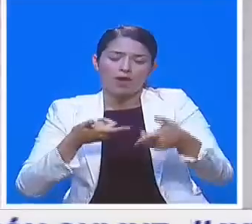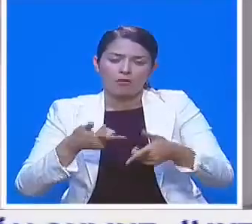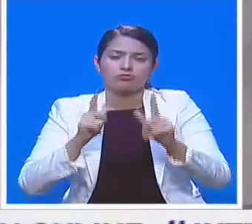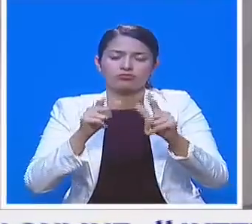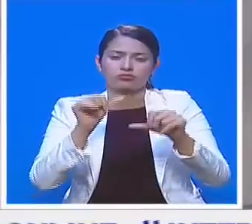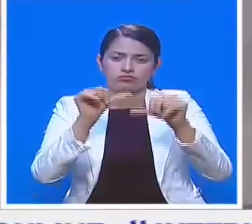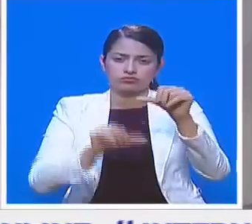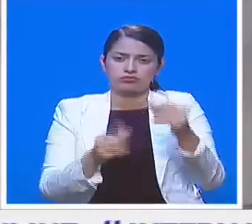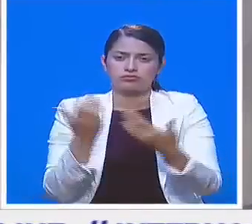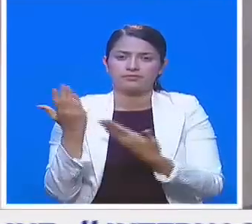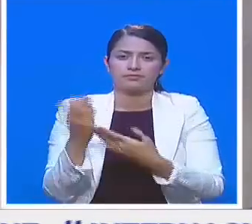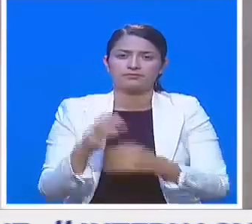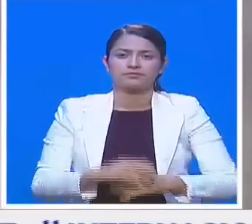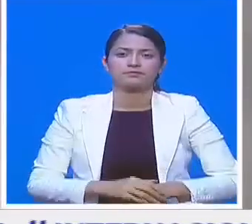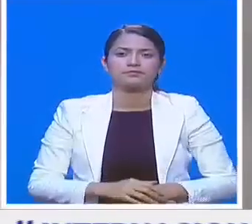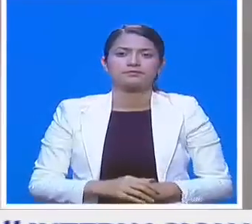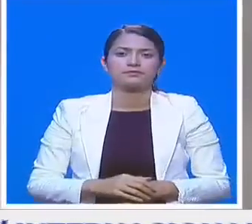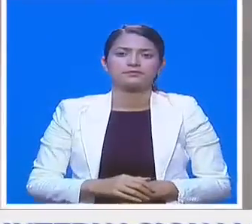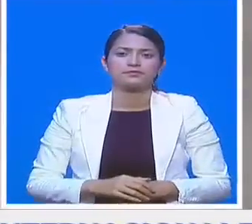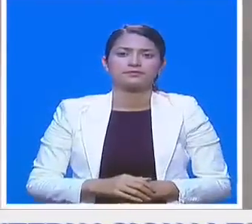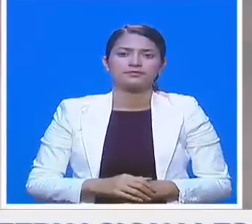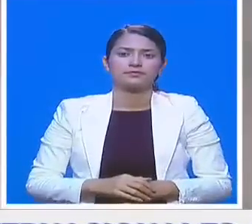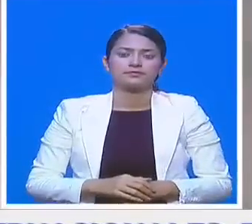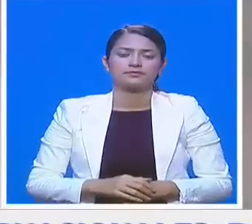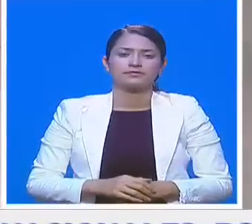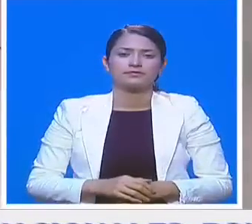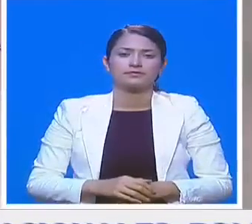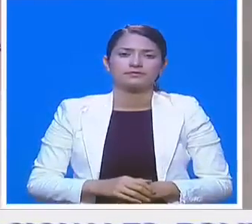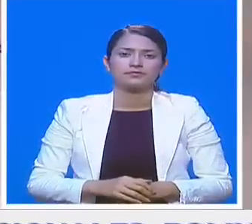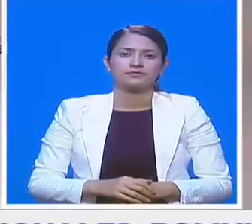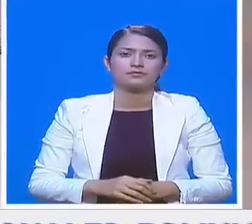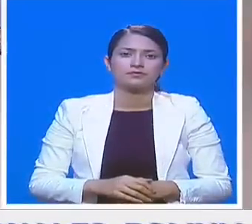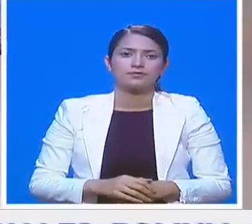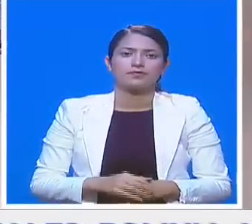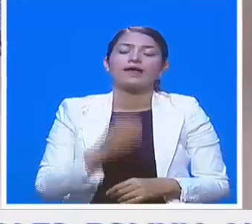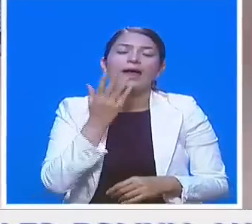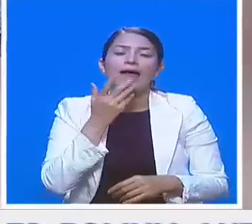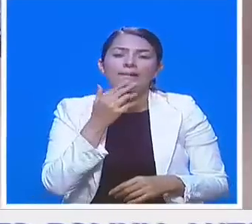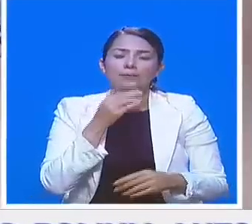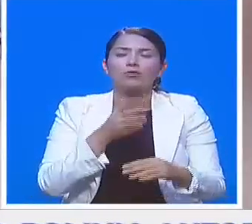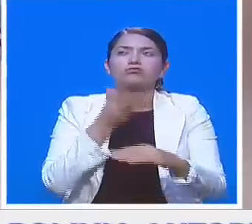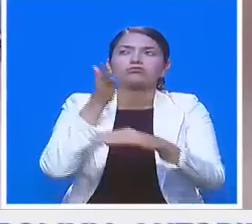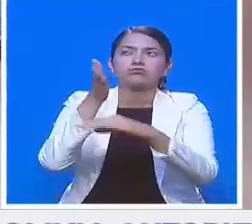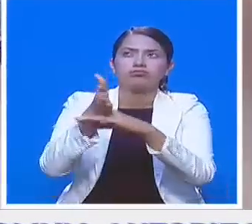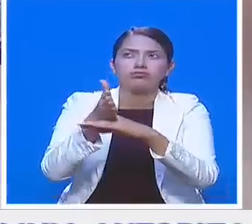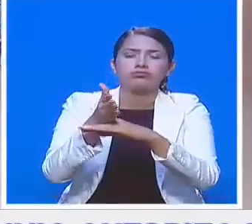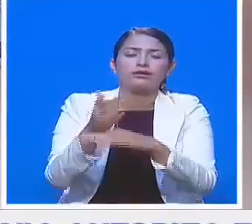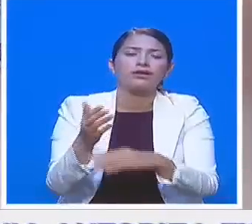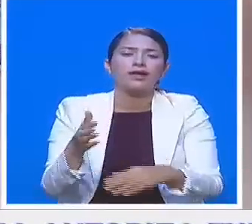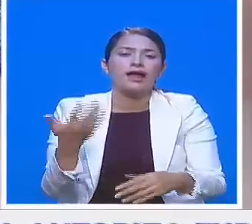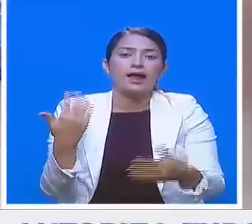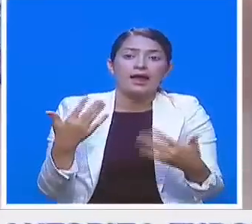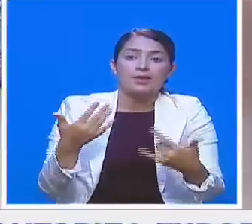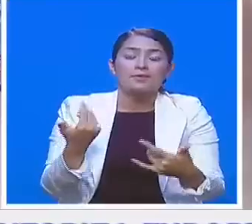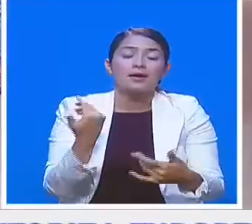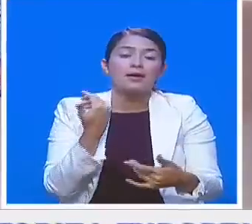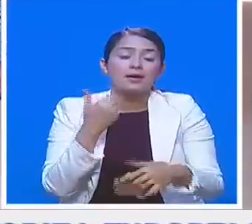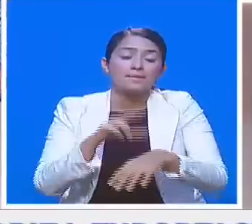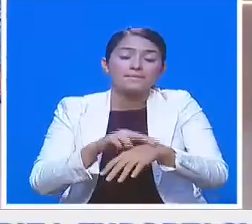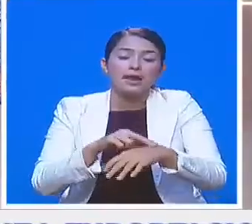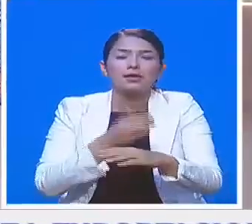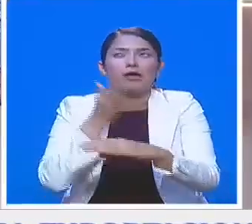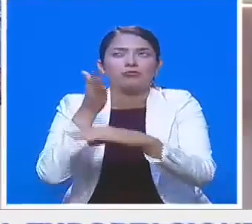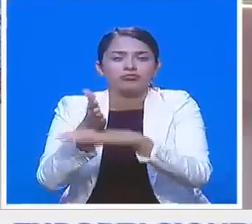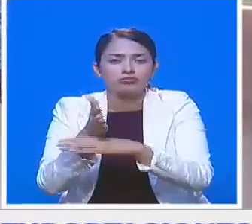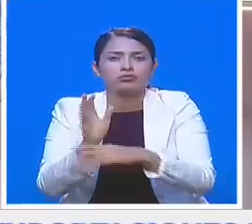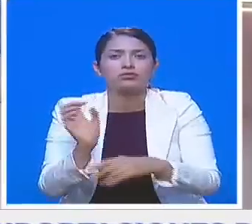continuación. Bueno, vamos a ver las excepciones: emergencias médicas, eventos familiares críticos, competencias o